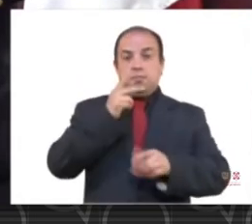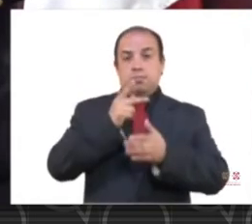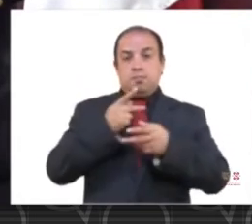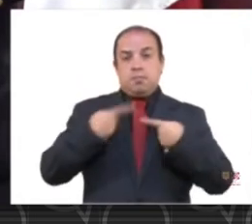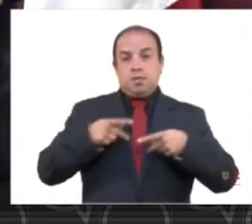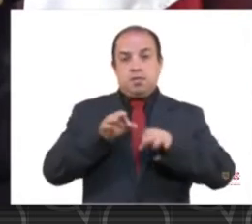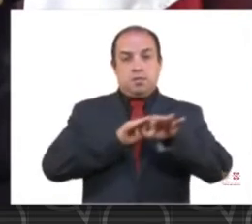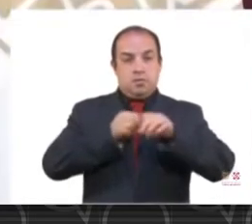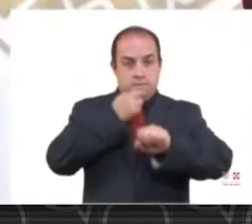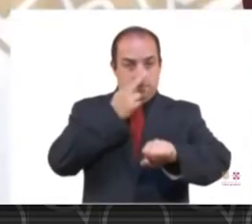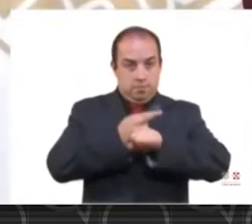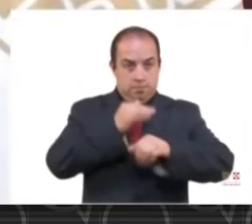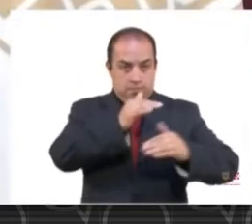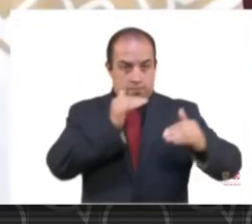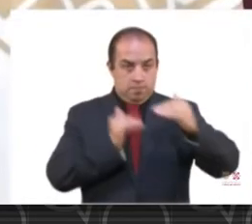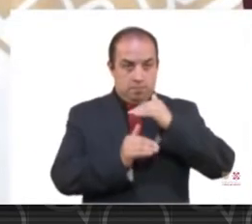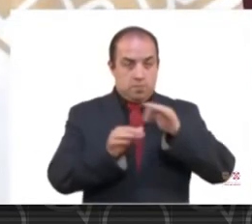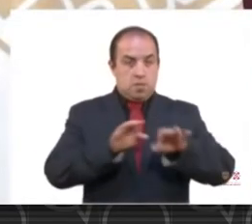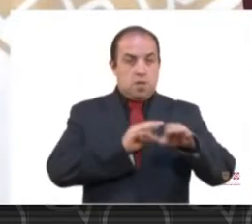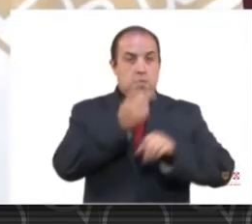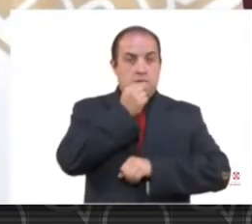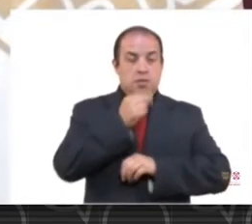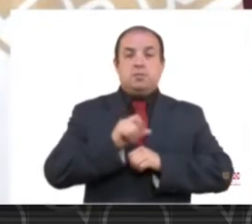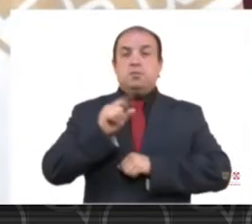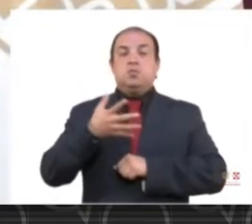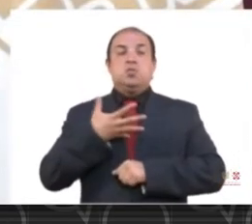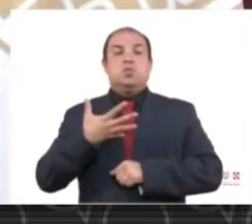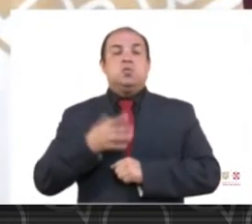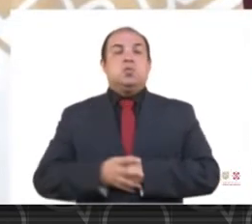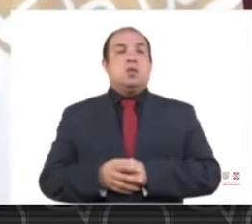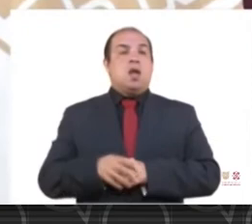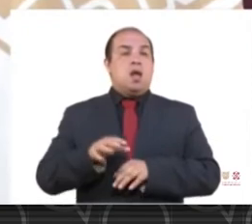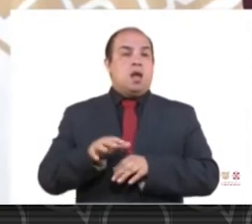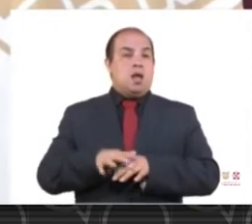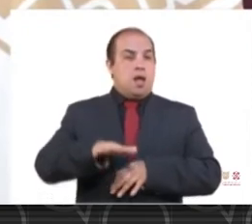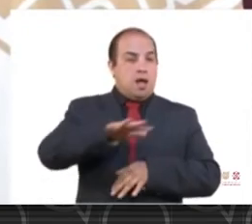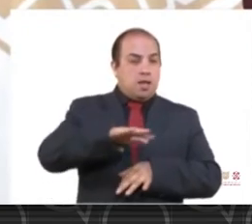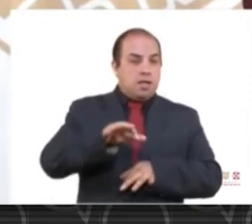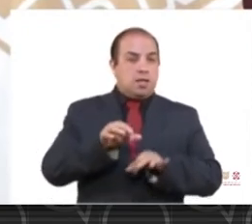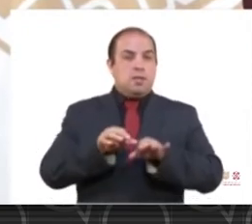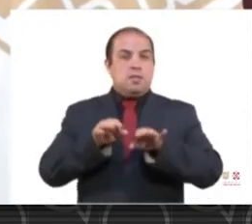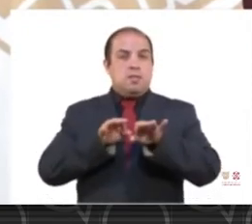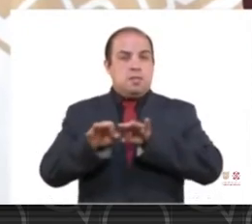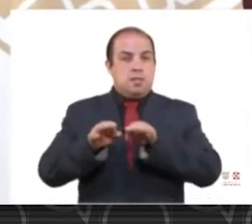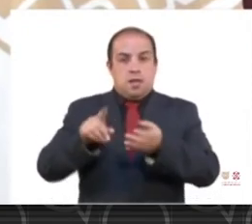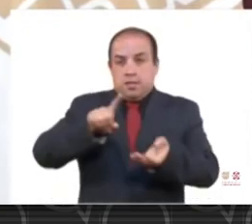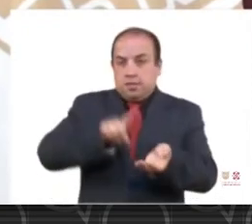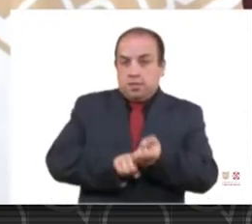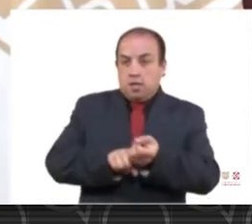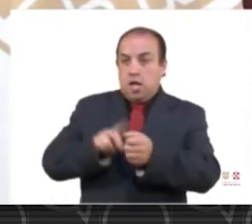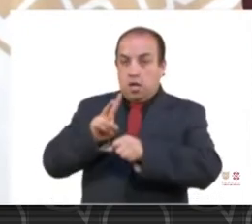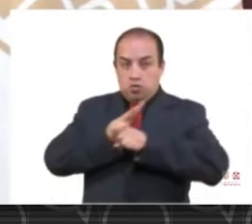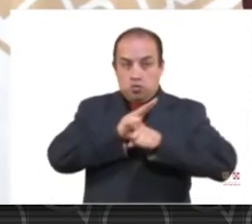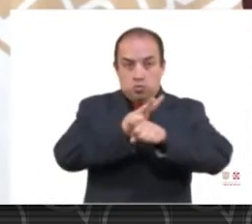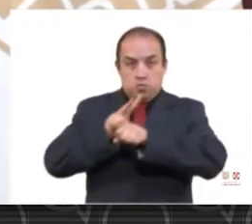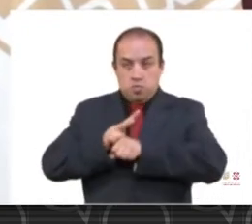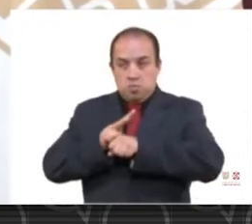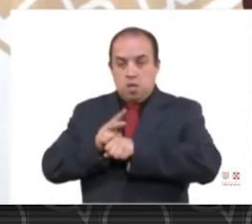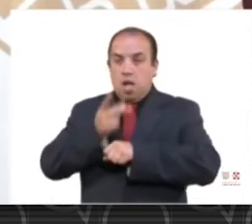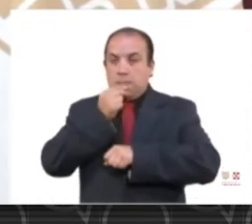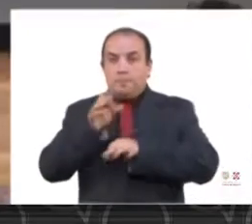de Operación Policial y se contó también con células de asuntos internos para supervisar la actuación del